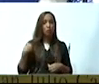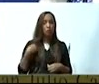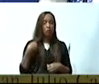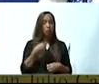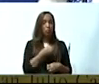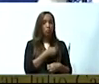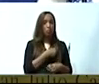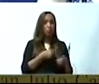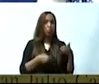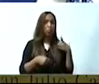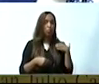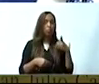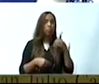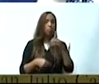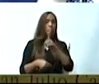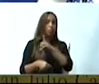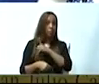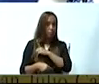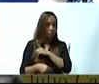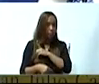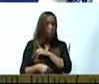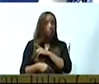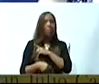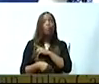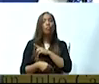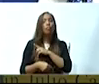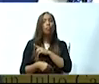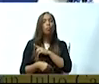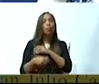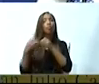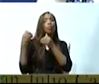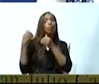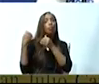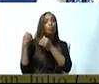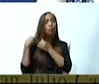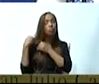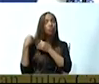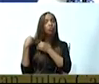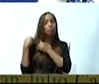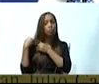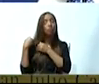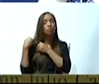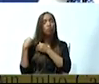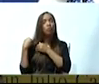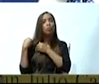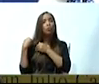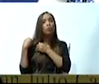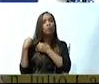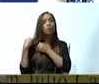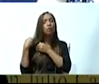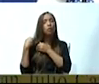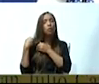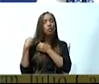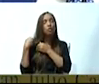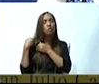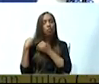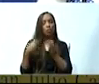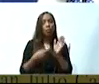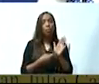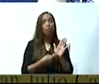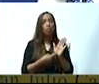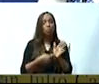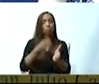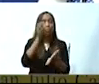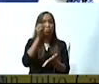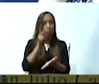todos los análisis técnicos, jurídicos y viables, para que sigamos diciéndole a la sociedad